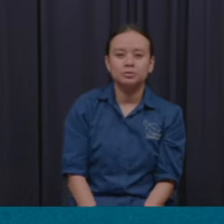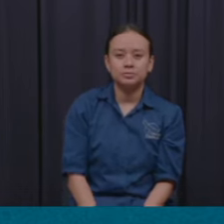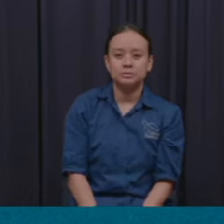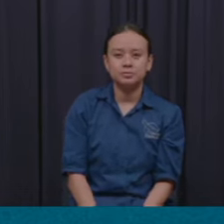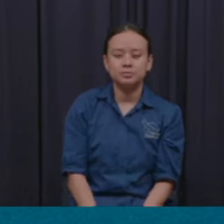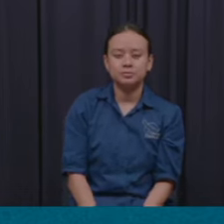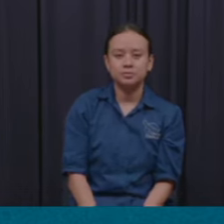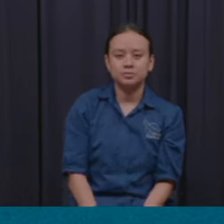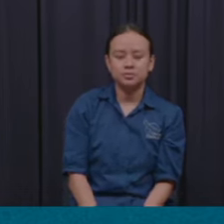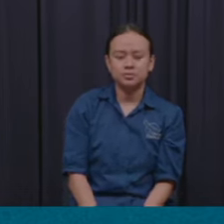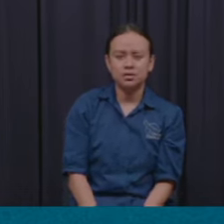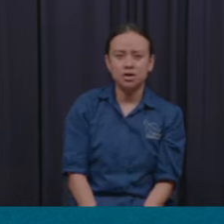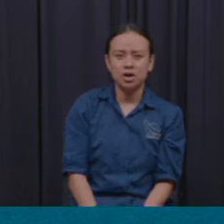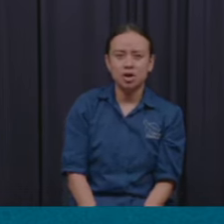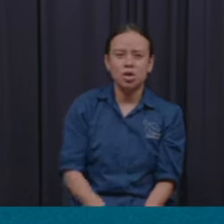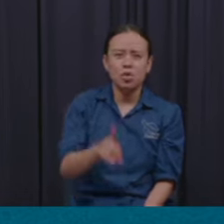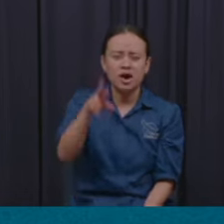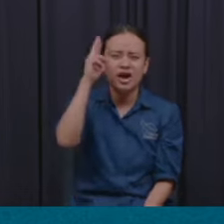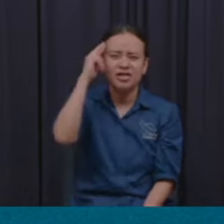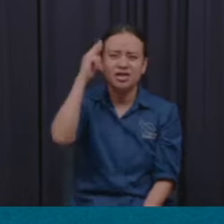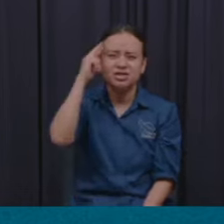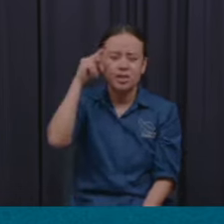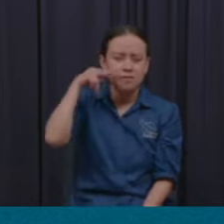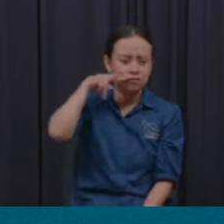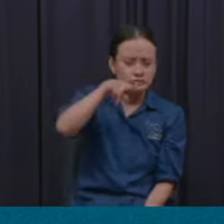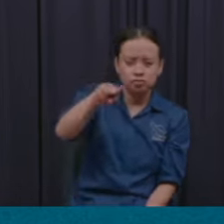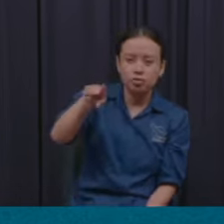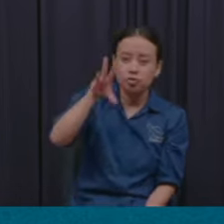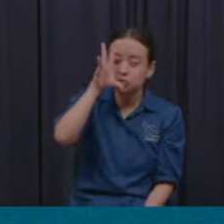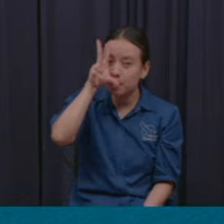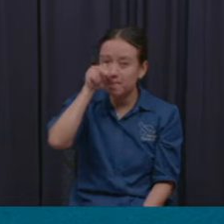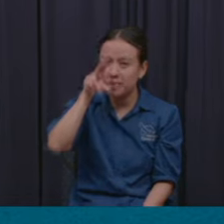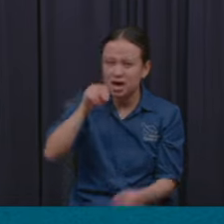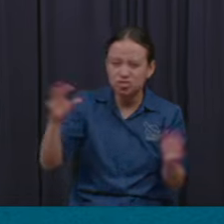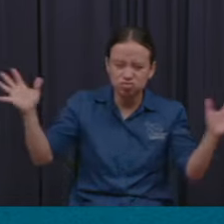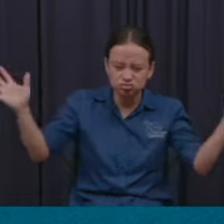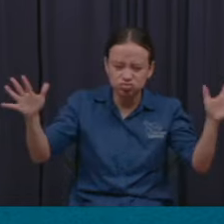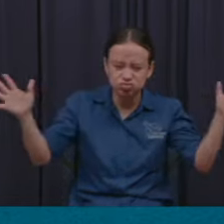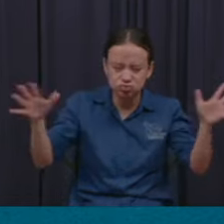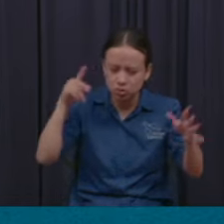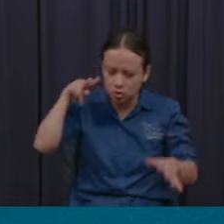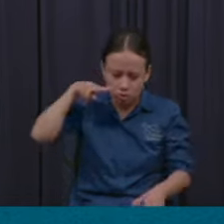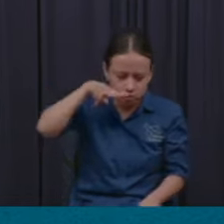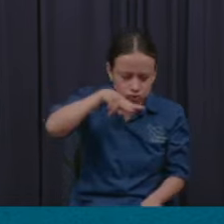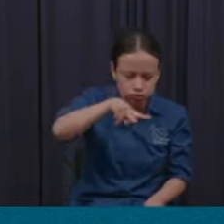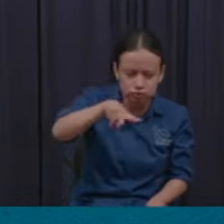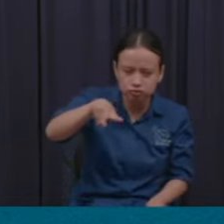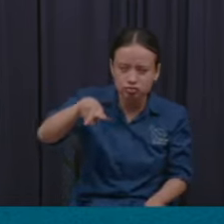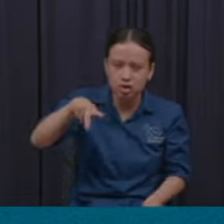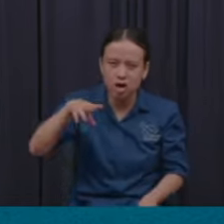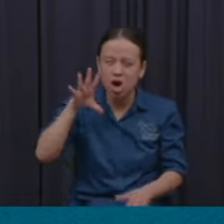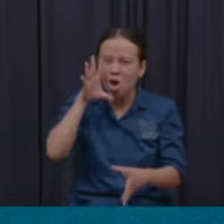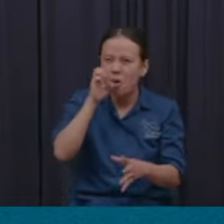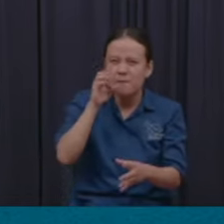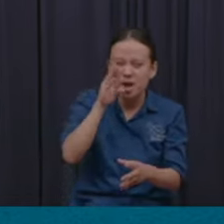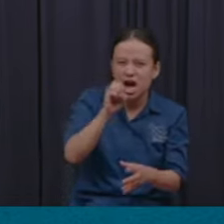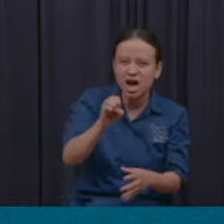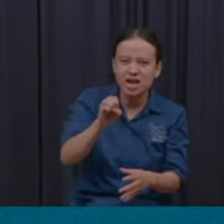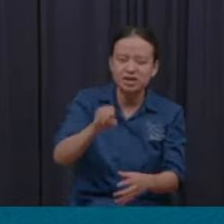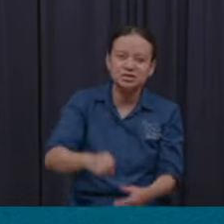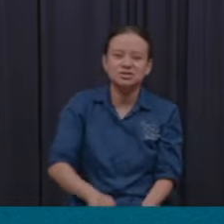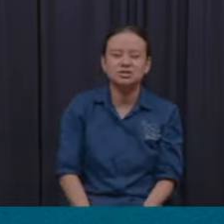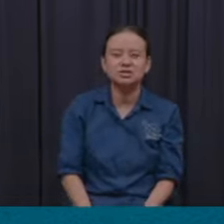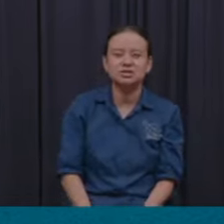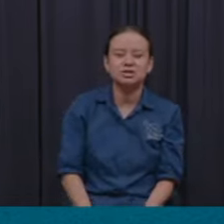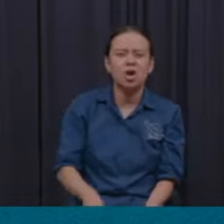los sopes? Porque algo se está descomponiendo allí. ¿Por qué llegan espíritus inmundos a molestar? ¿Por qué